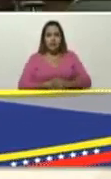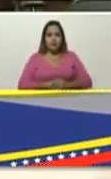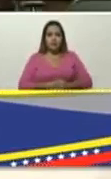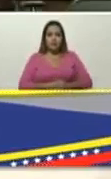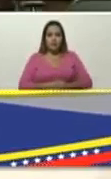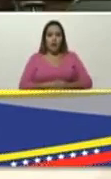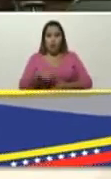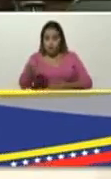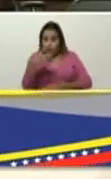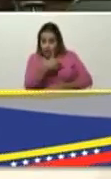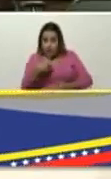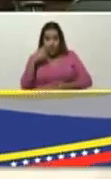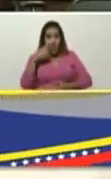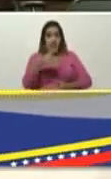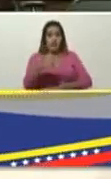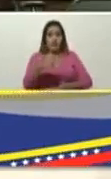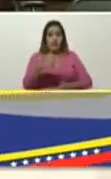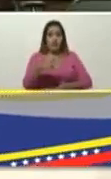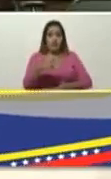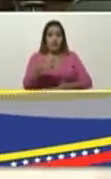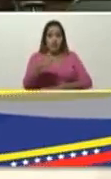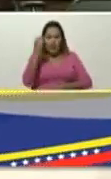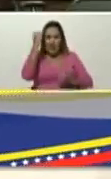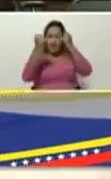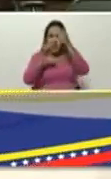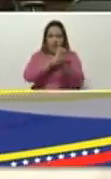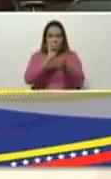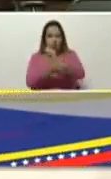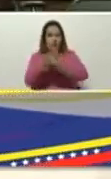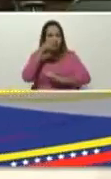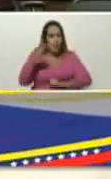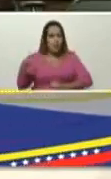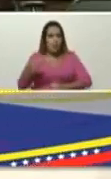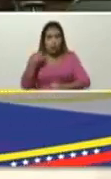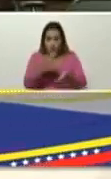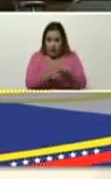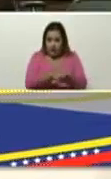Ustedes quieren ver la ilusión de cambio de un pueblo muerta.